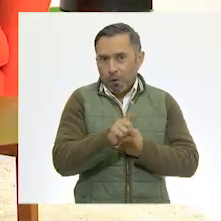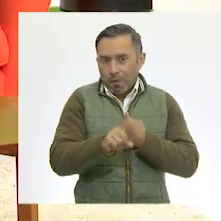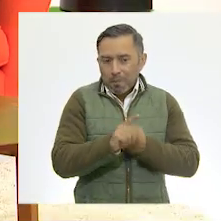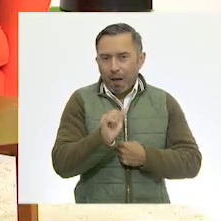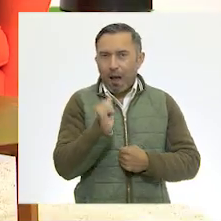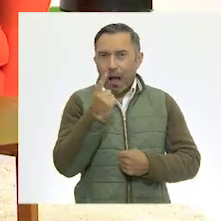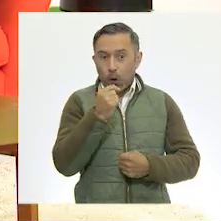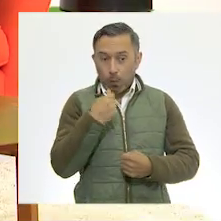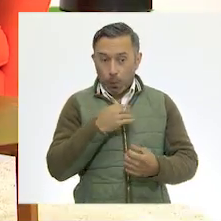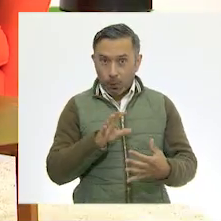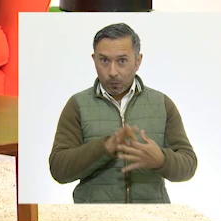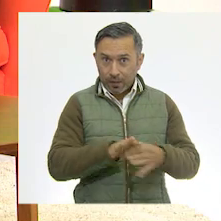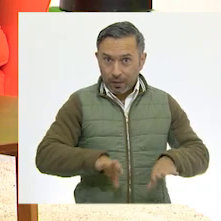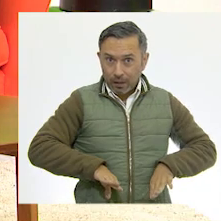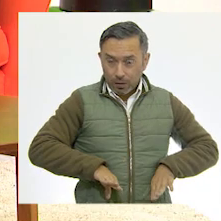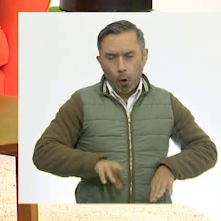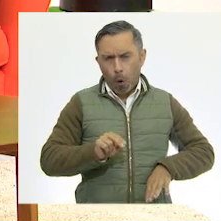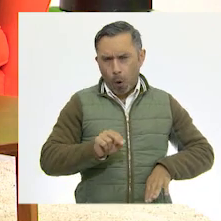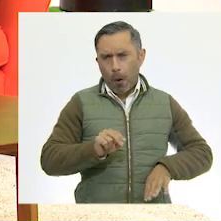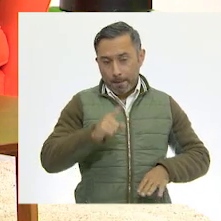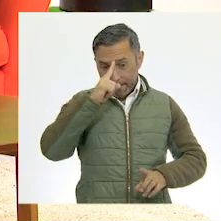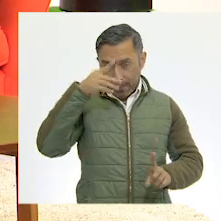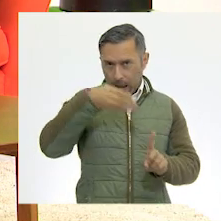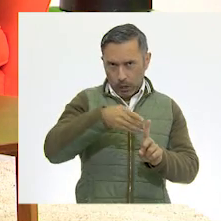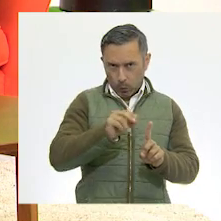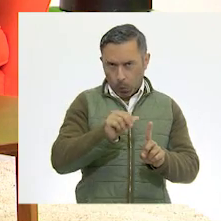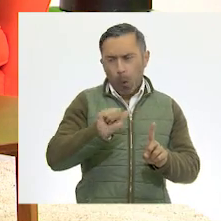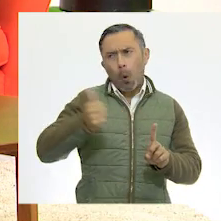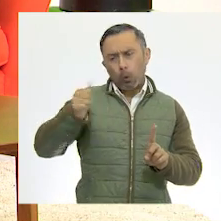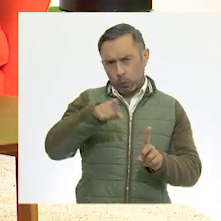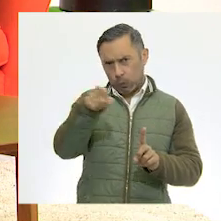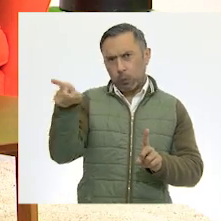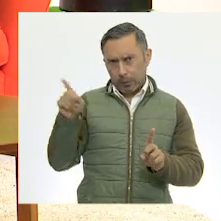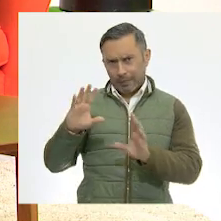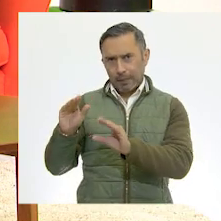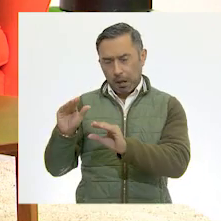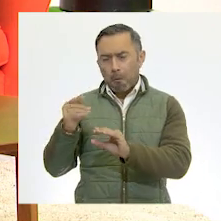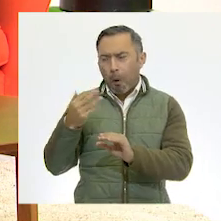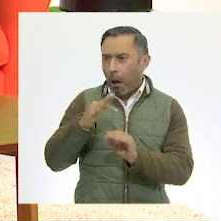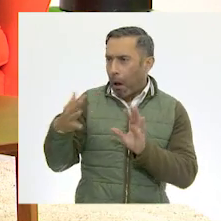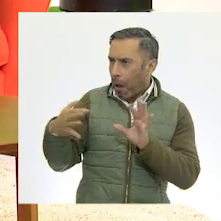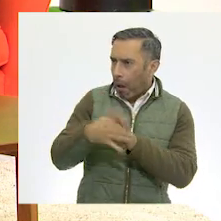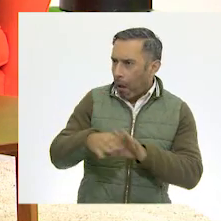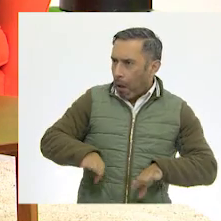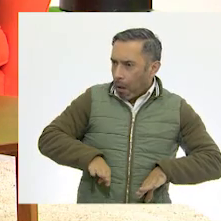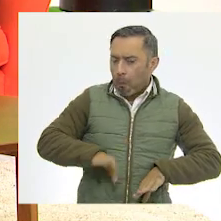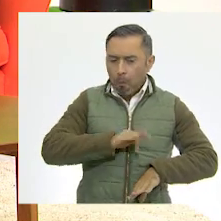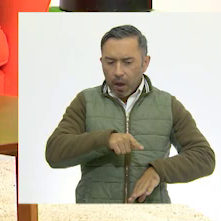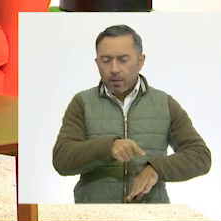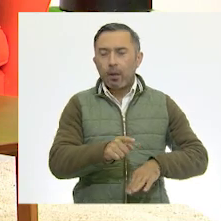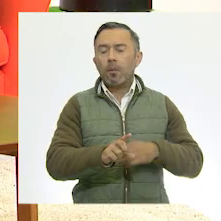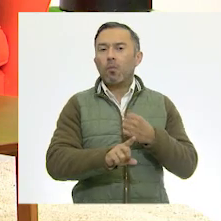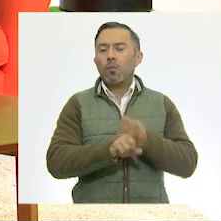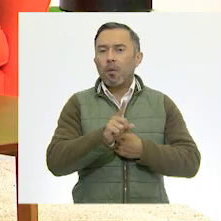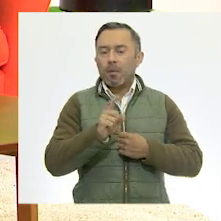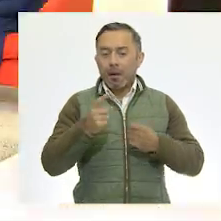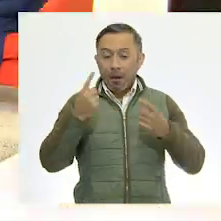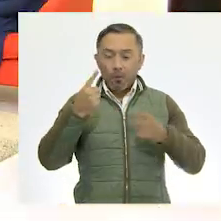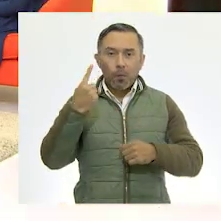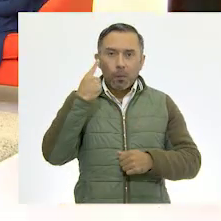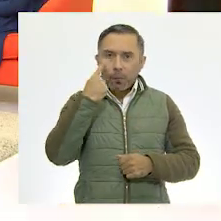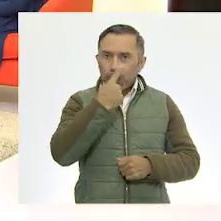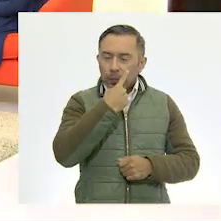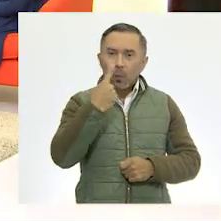cuerpo, para ellos es más fácil adquirirlo, sobre todo porque ellos presentan algunos déficits en ciertos procesos cognitivos.